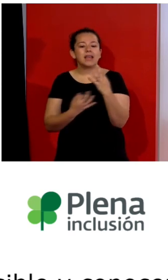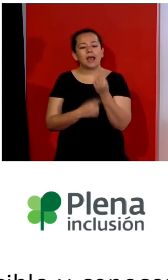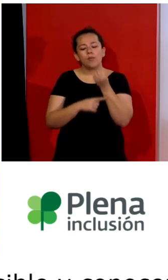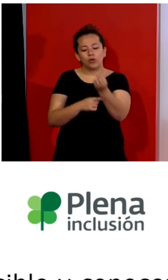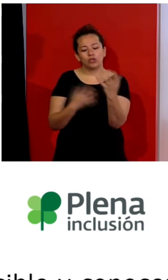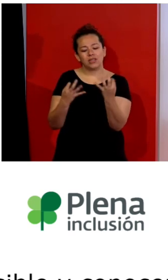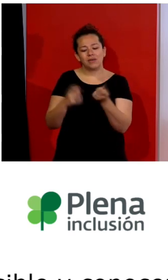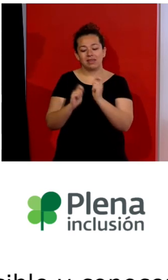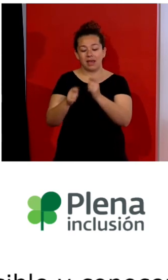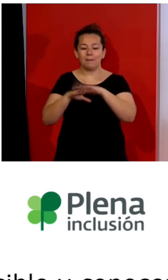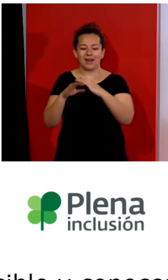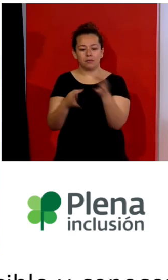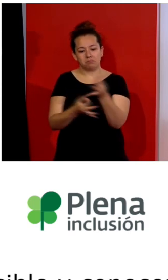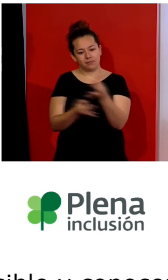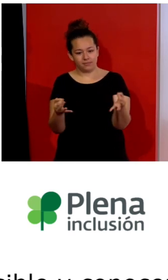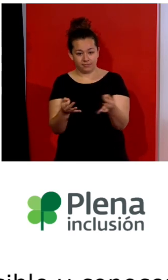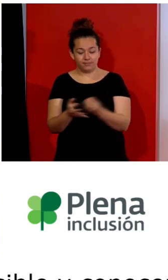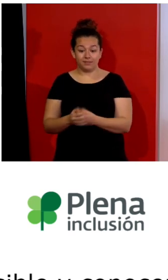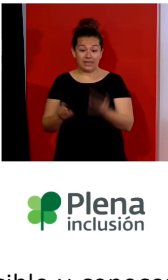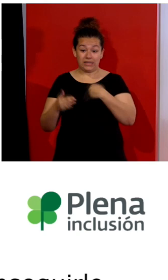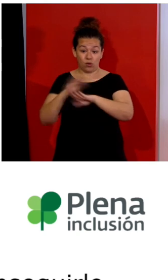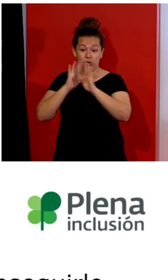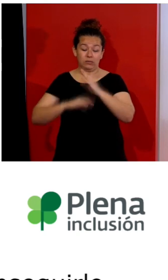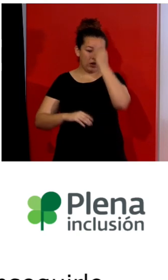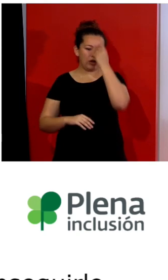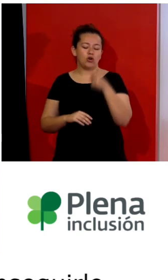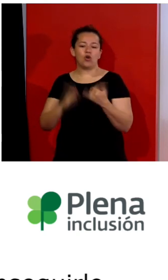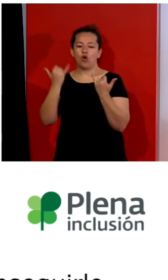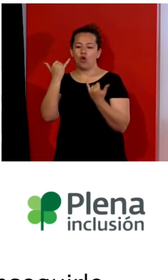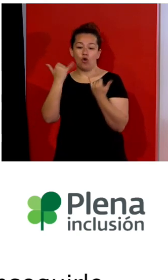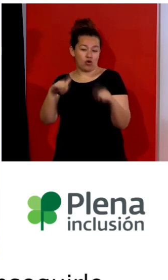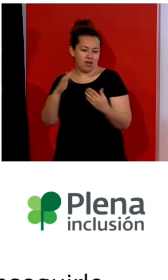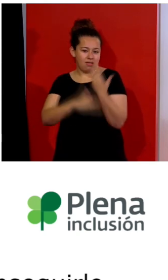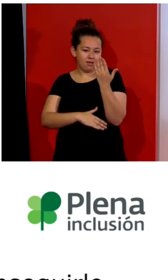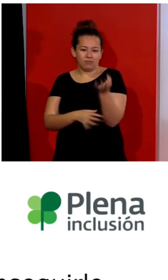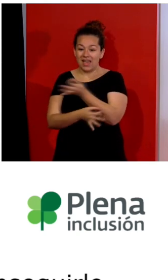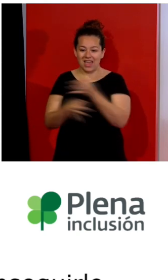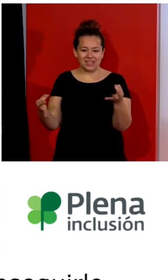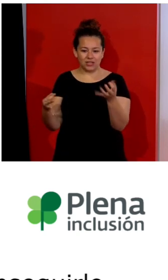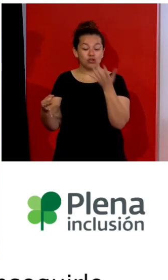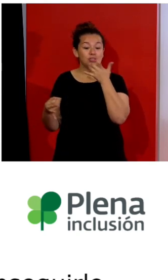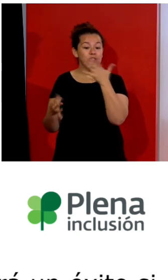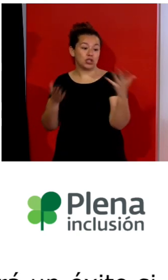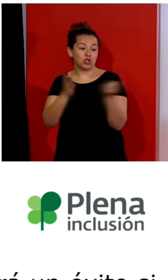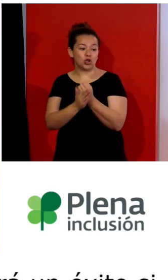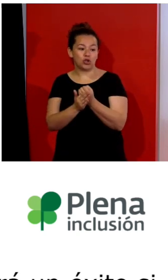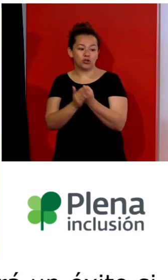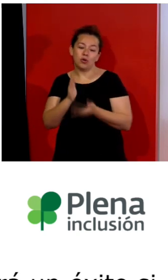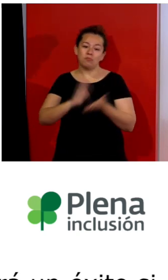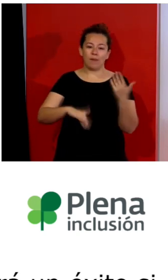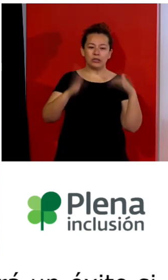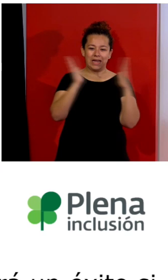conseguirlo. Por último, creo que esta jornada será un éxito si todos nos vamos con la tarea para casa